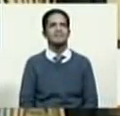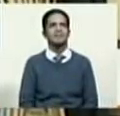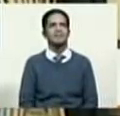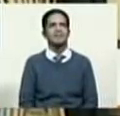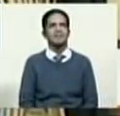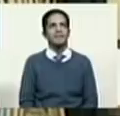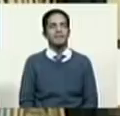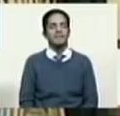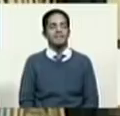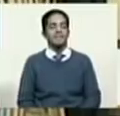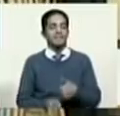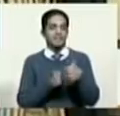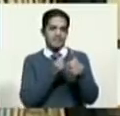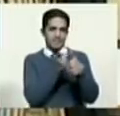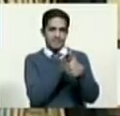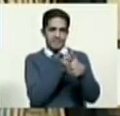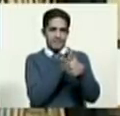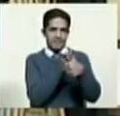Bueno, en primer lugar,